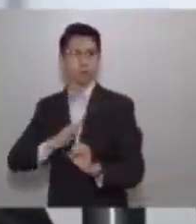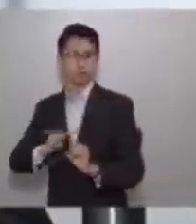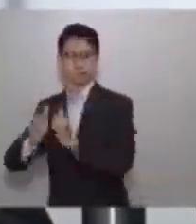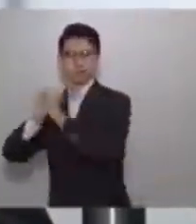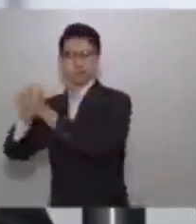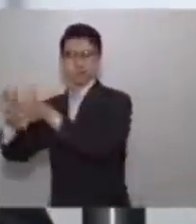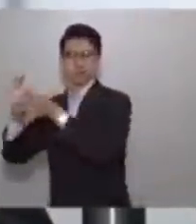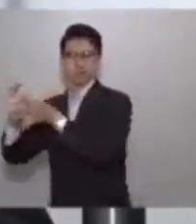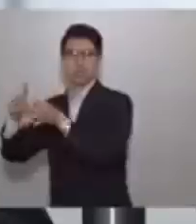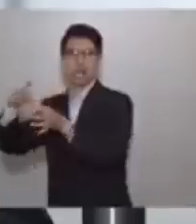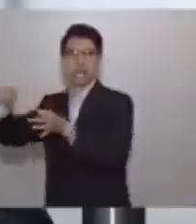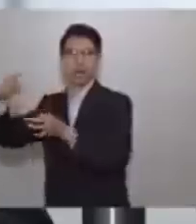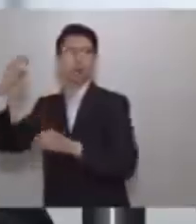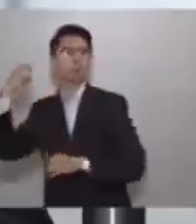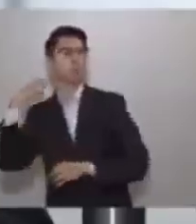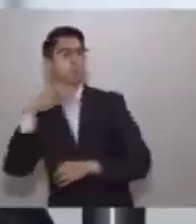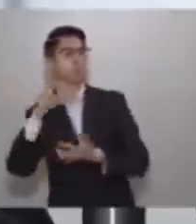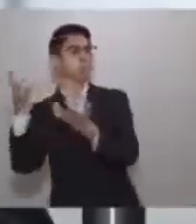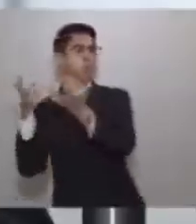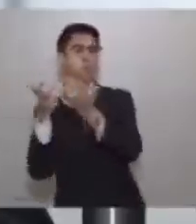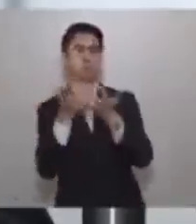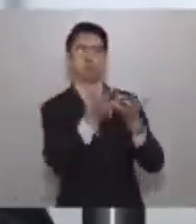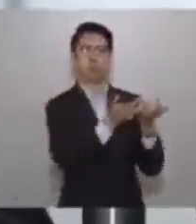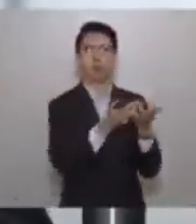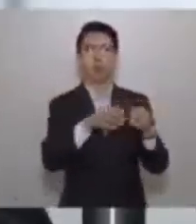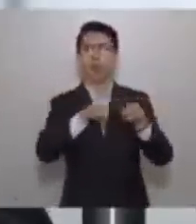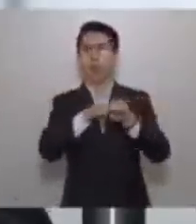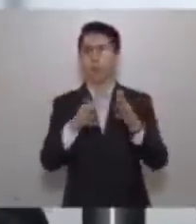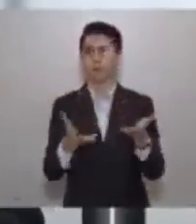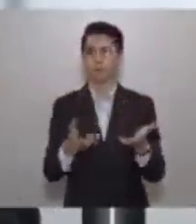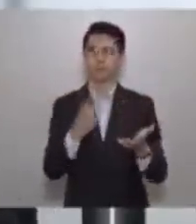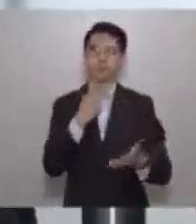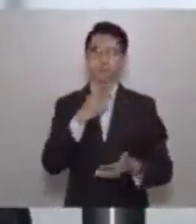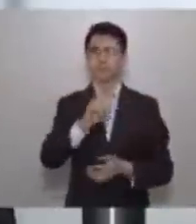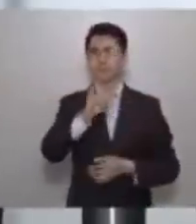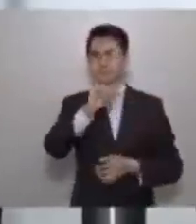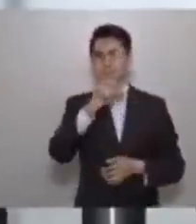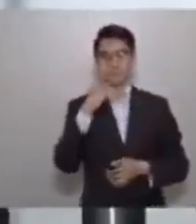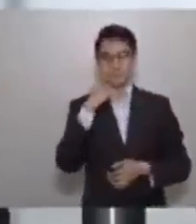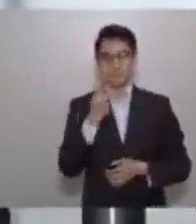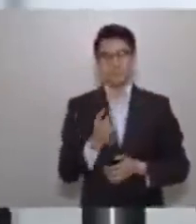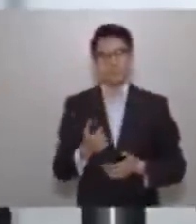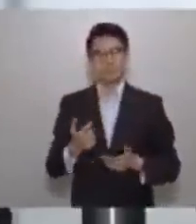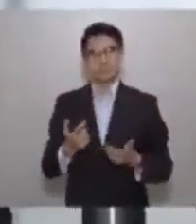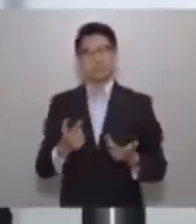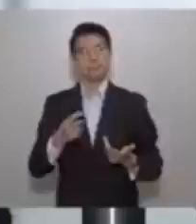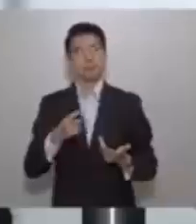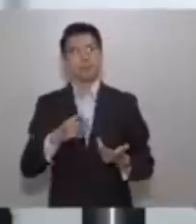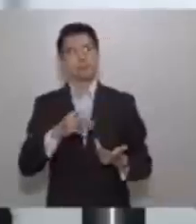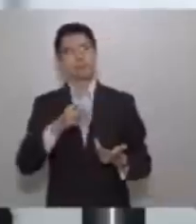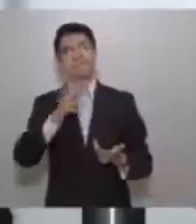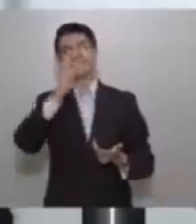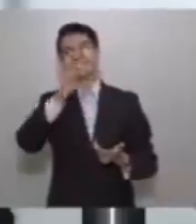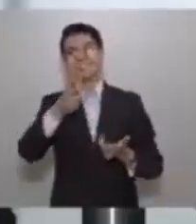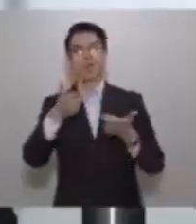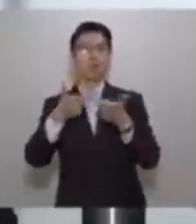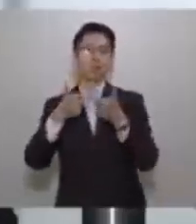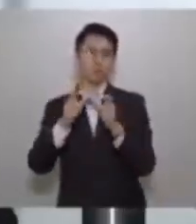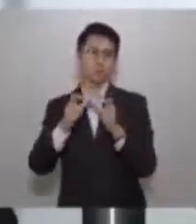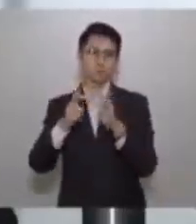eso la importancia de así hacérselo del conocimiento de la comunidad ensenadense. Creemos que la